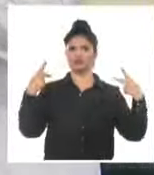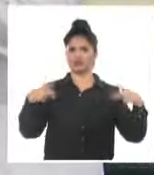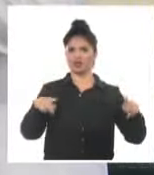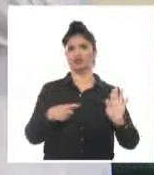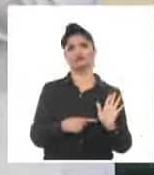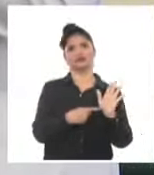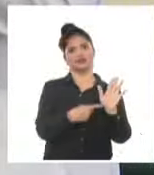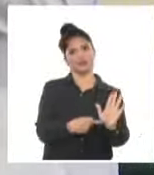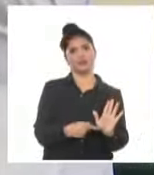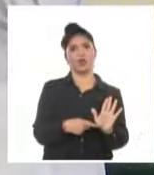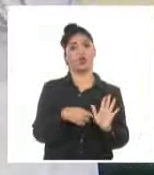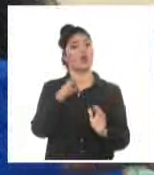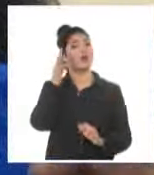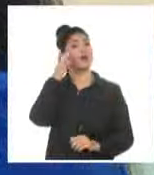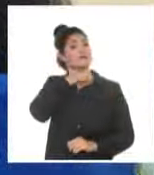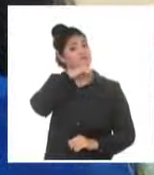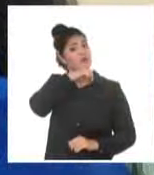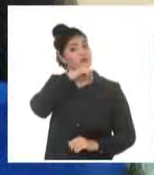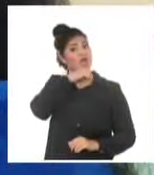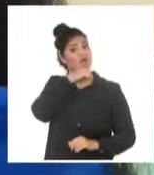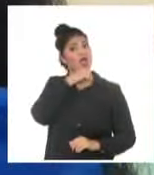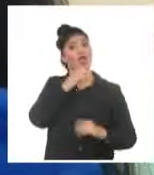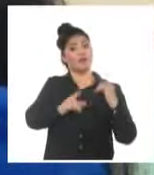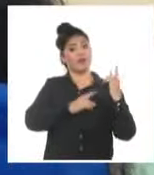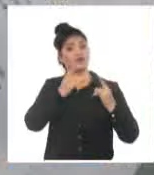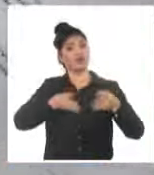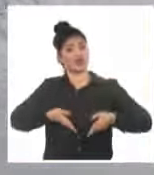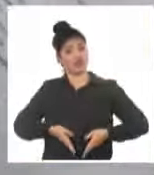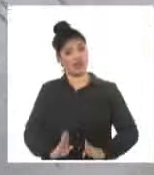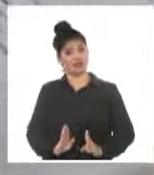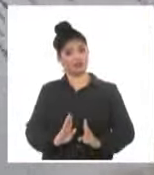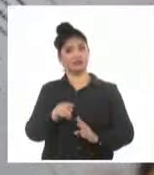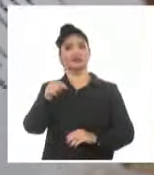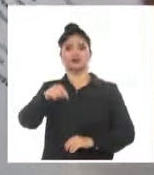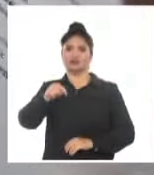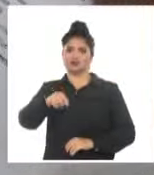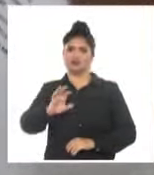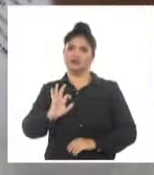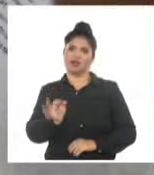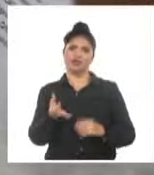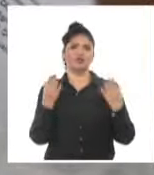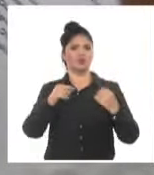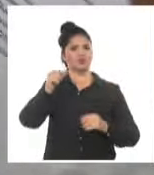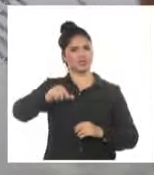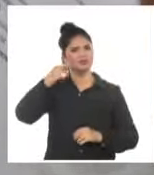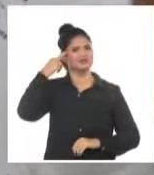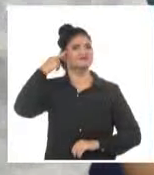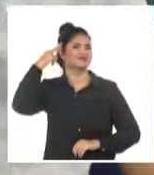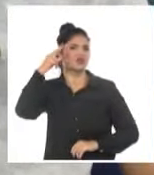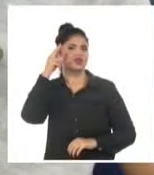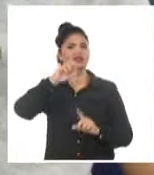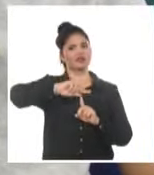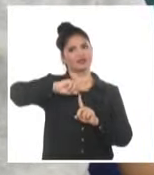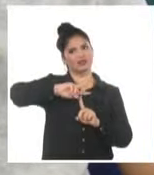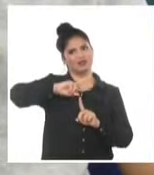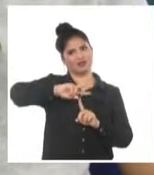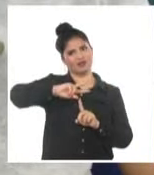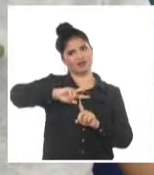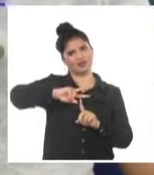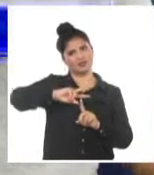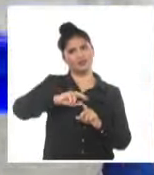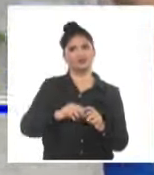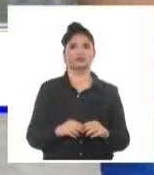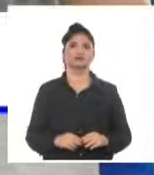Lixi, la madre de aquel niño que nació casi en medio del tornado y al que muchos conocimos por televisión. Los papeles, los